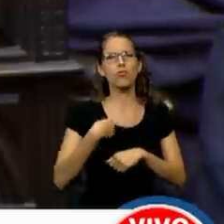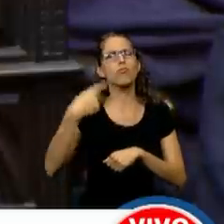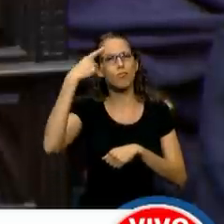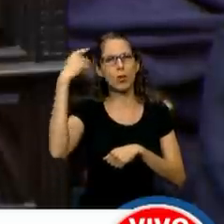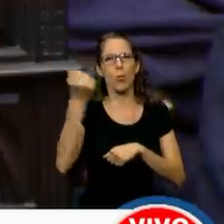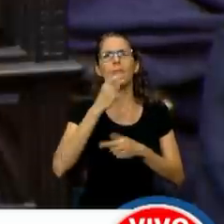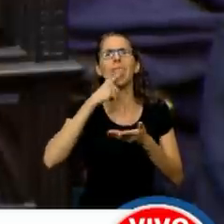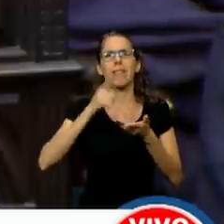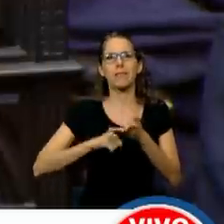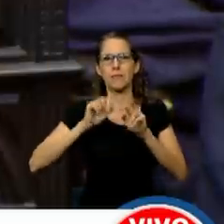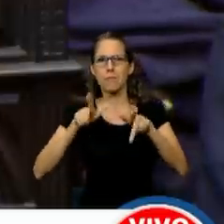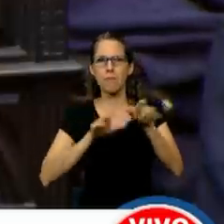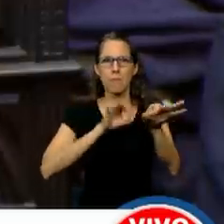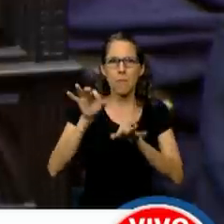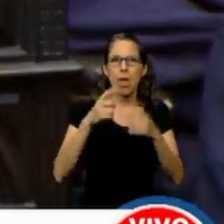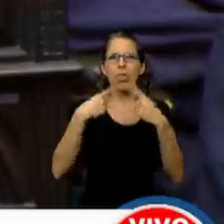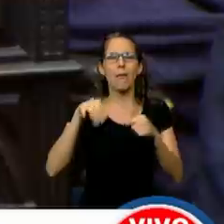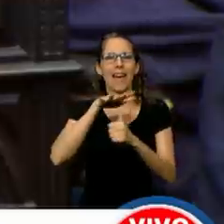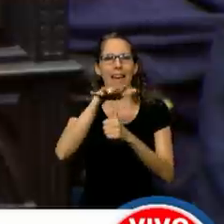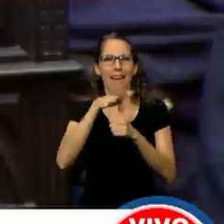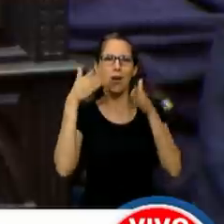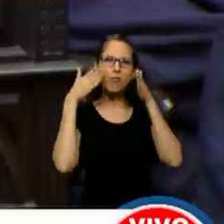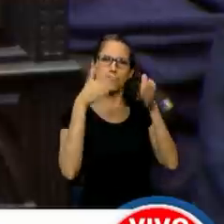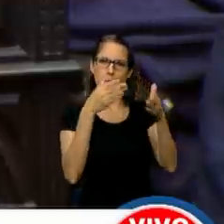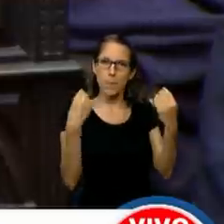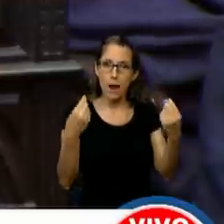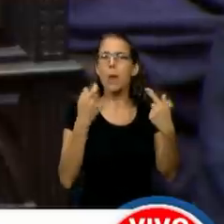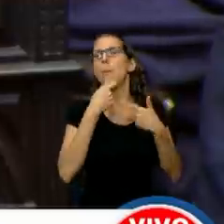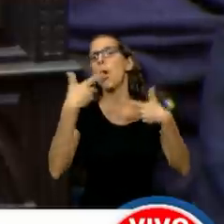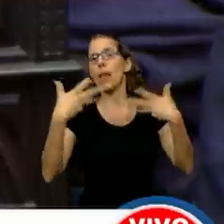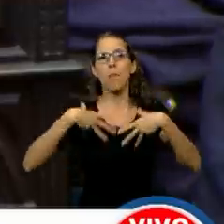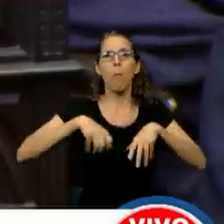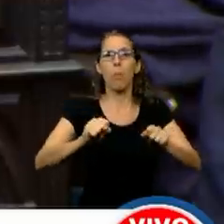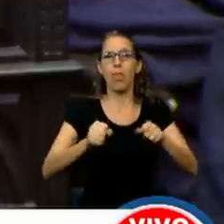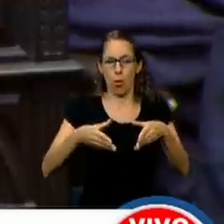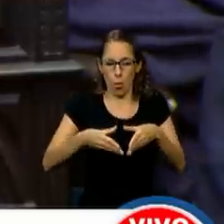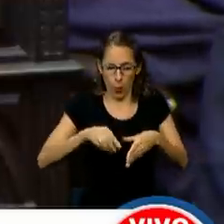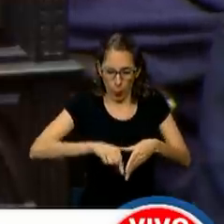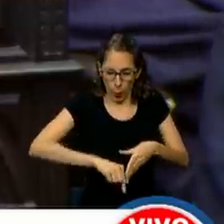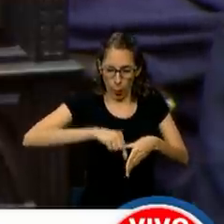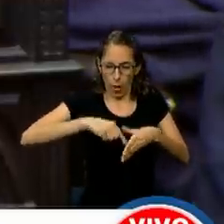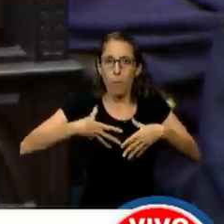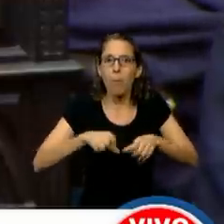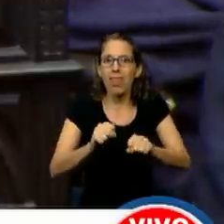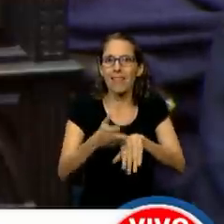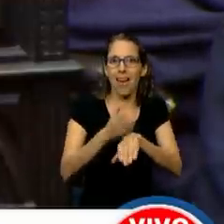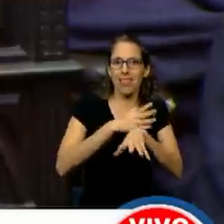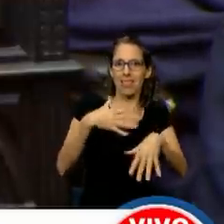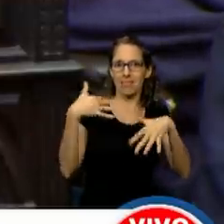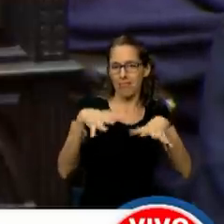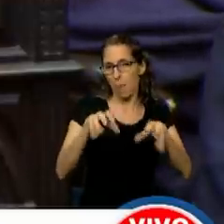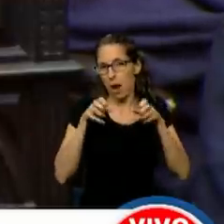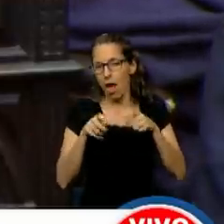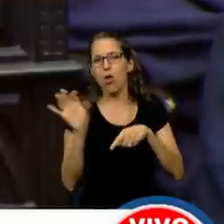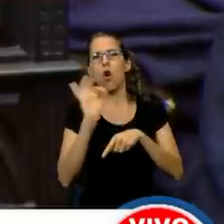de género que tengan que ver con que detectemos el cáncer de cuello el cáncer de mama porque de eso nos morimos las